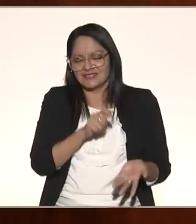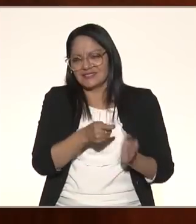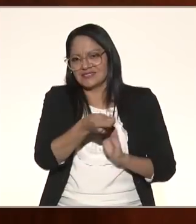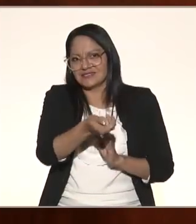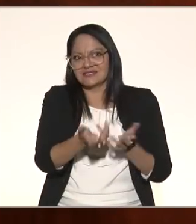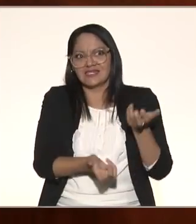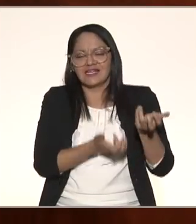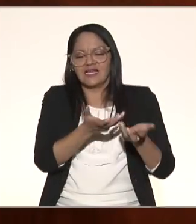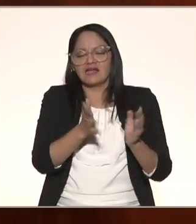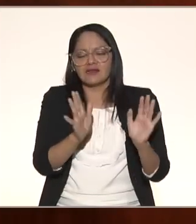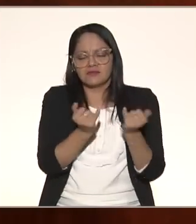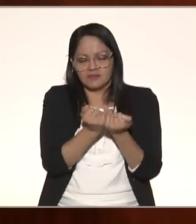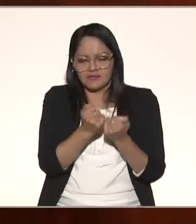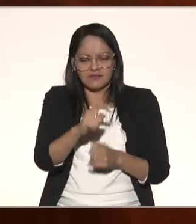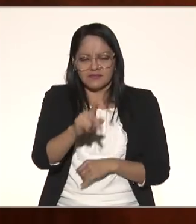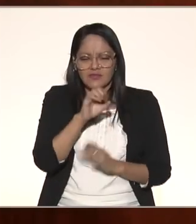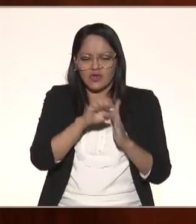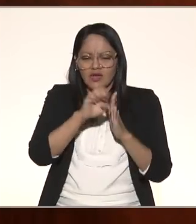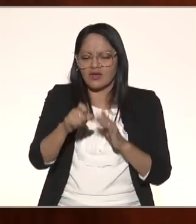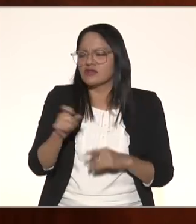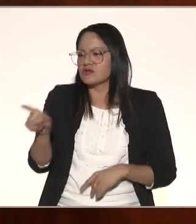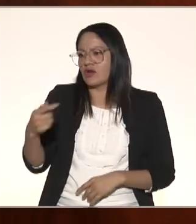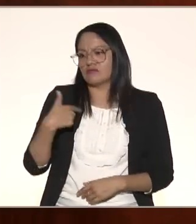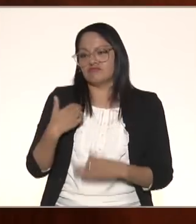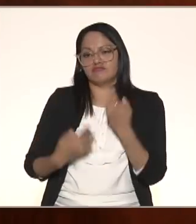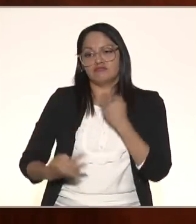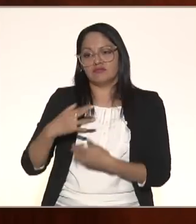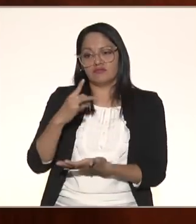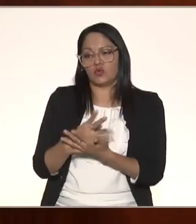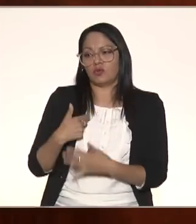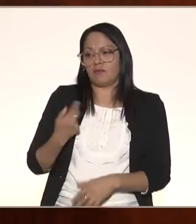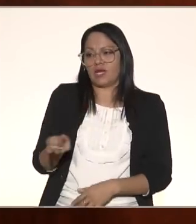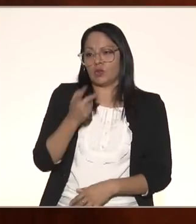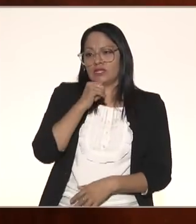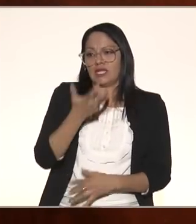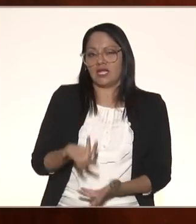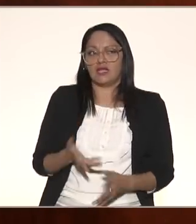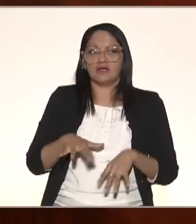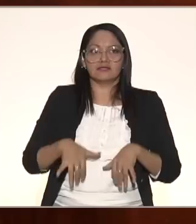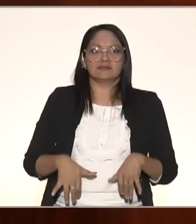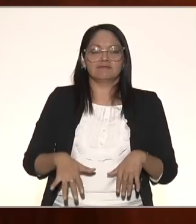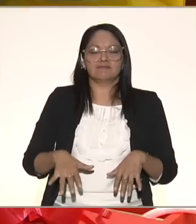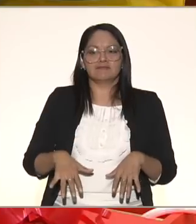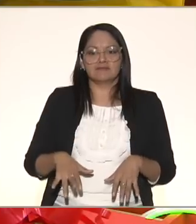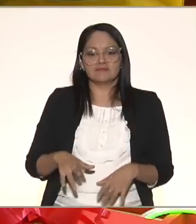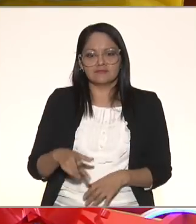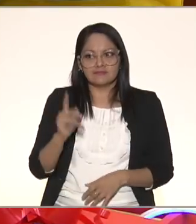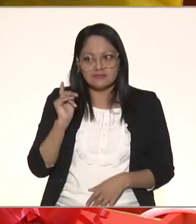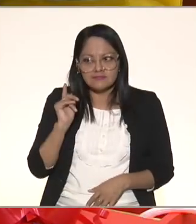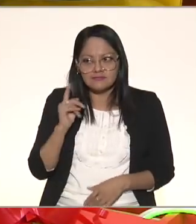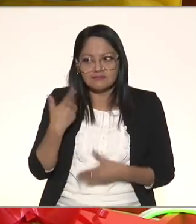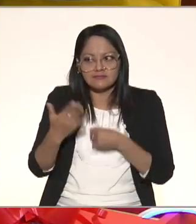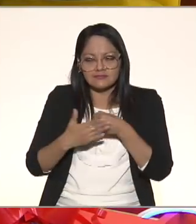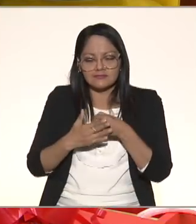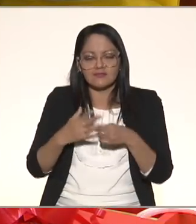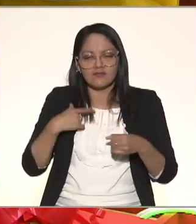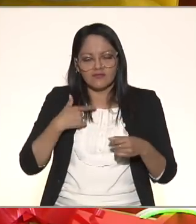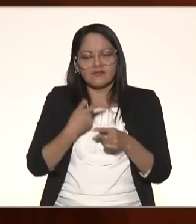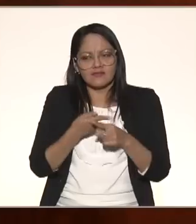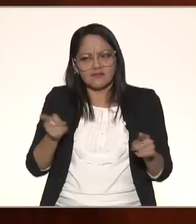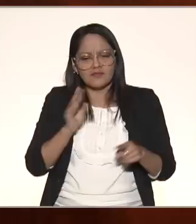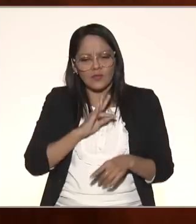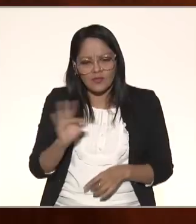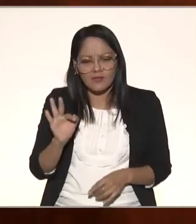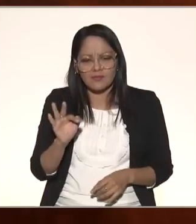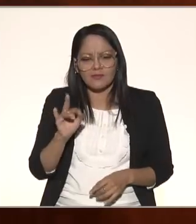sí hoy nada más quise que me complacieras y listo no te pregunté ok lo puedo hacer diferente la siguiente ocasión oí sabes que